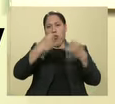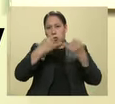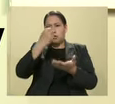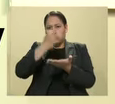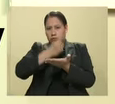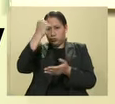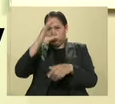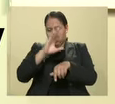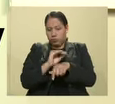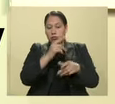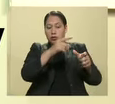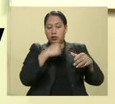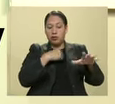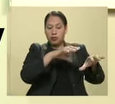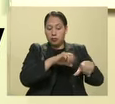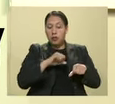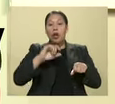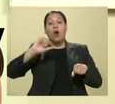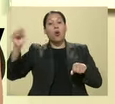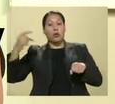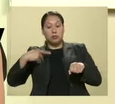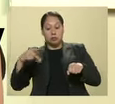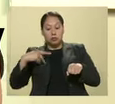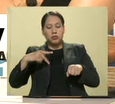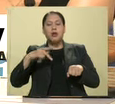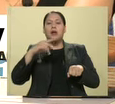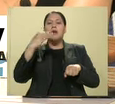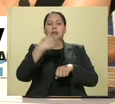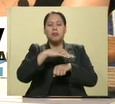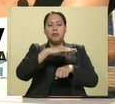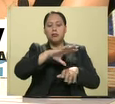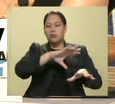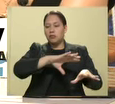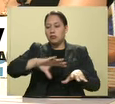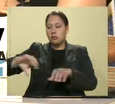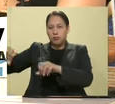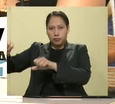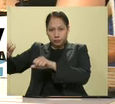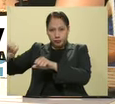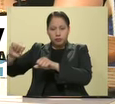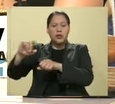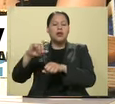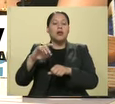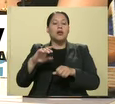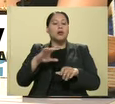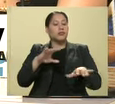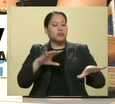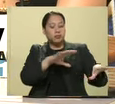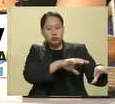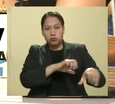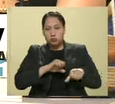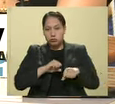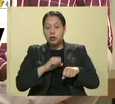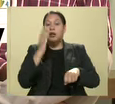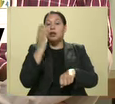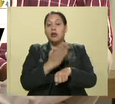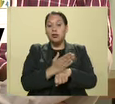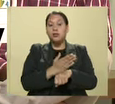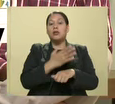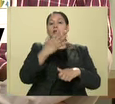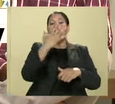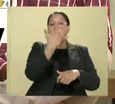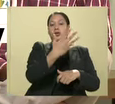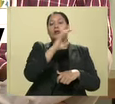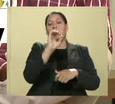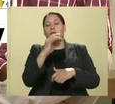juez y te sustraen un menor de esta custodia legítima, la pena aumenta de 5 a 15 años